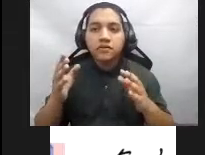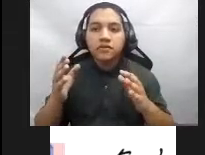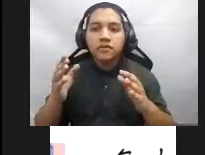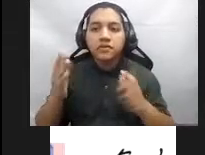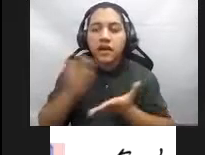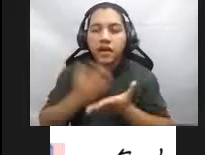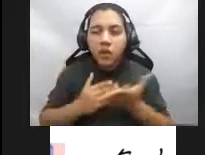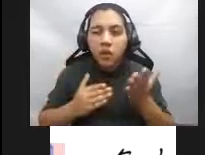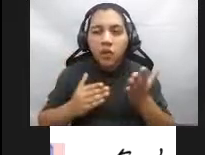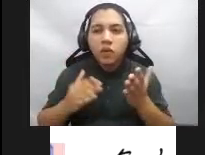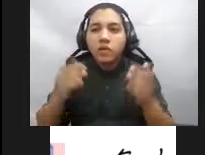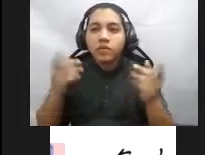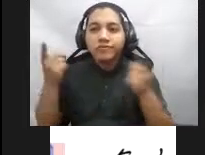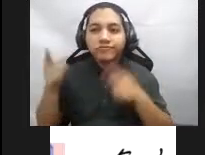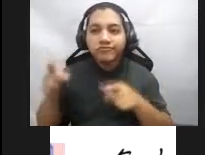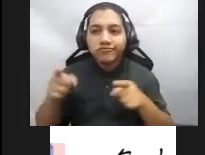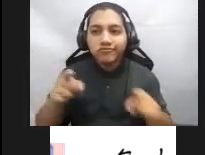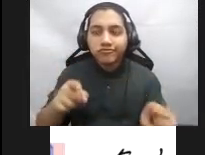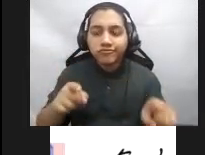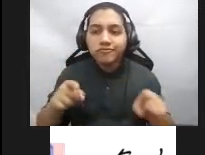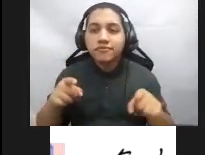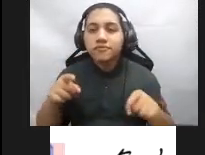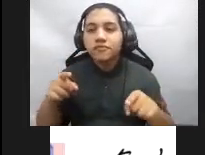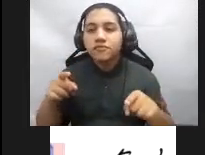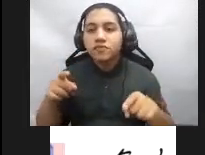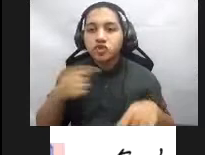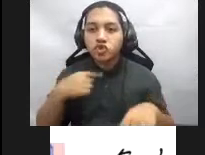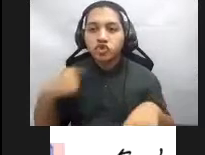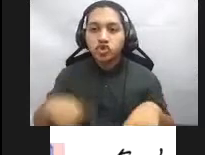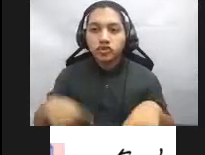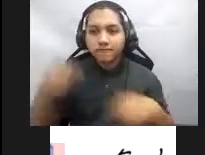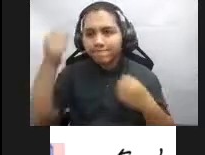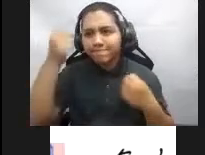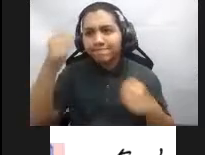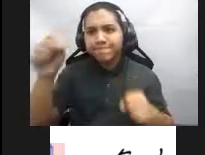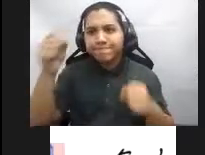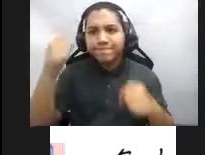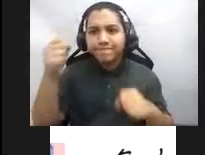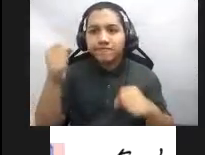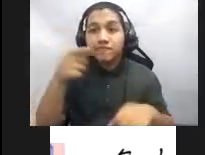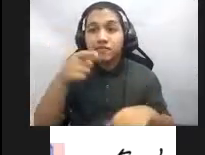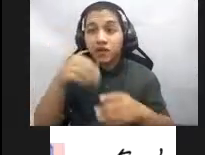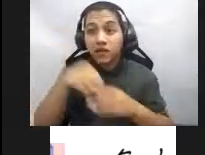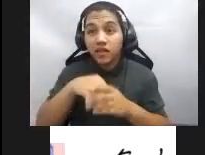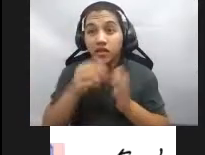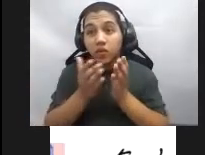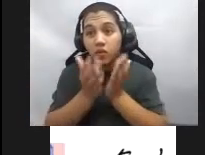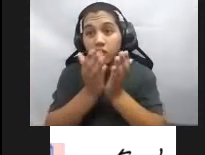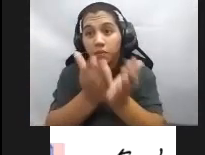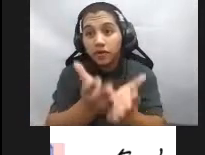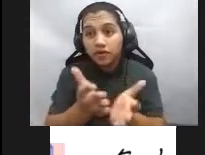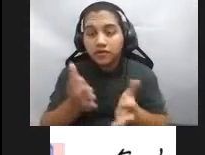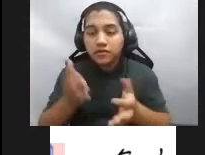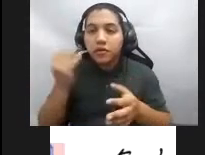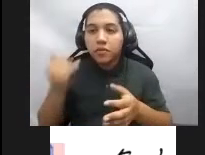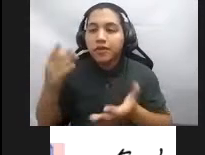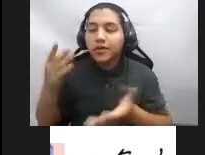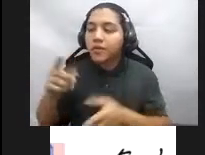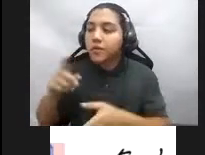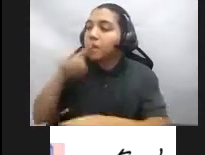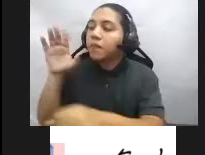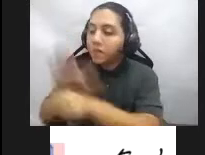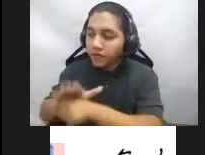eventos en donde los chinos se rebelan en estas mismas embarcaciones porque se le había prometido una cantidad